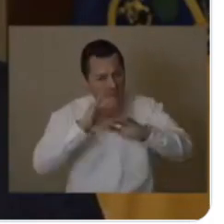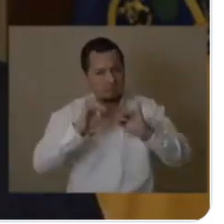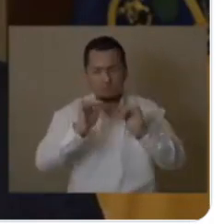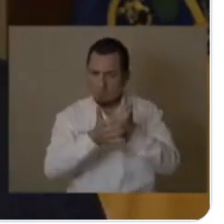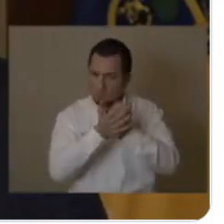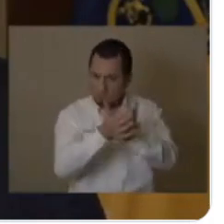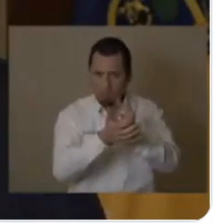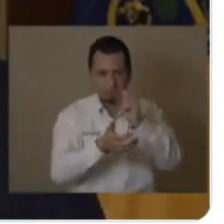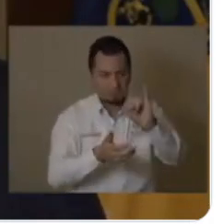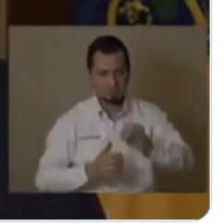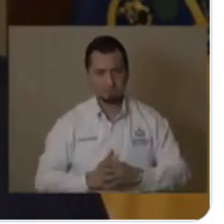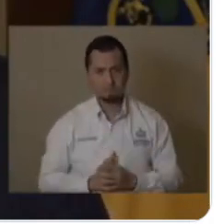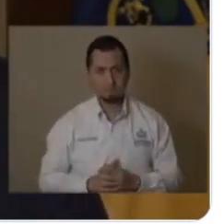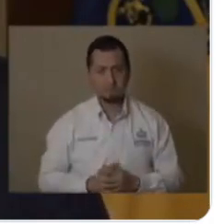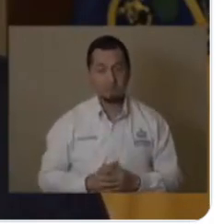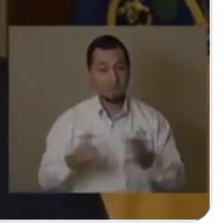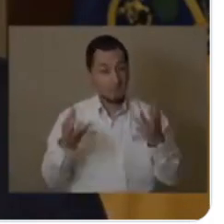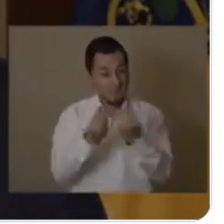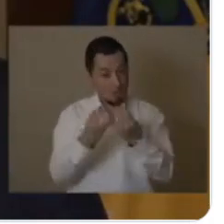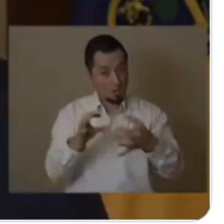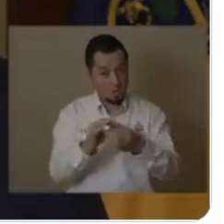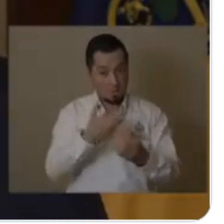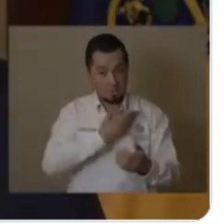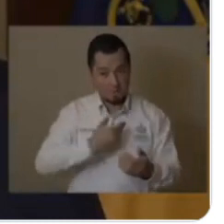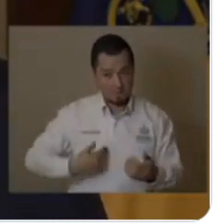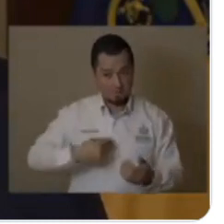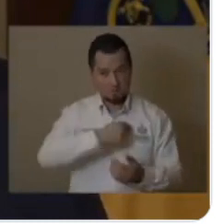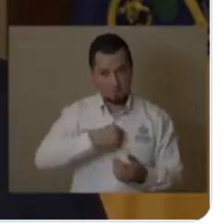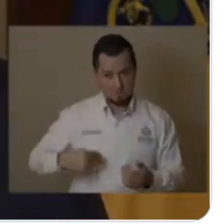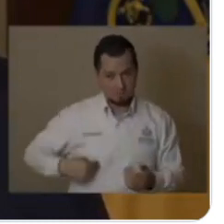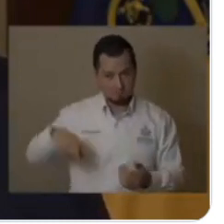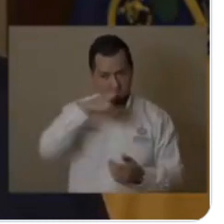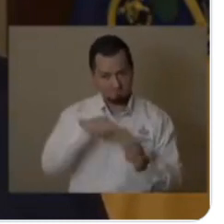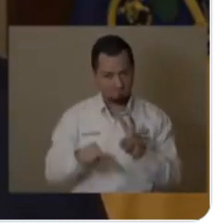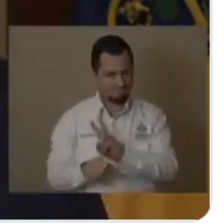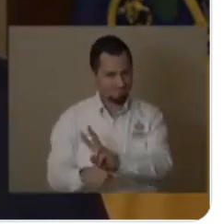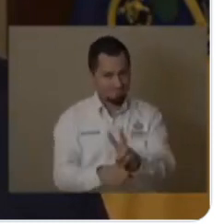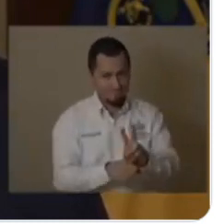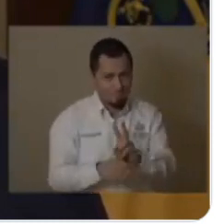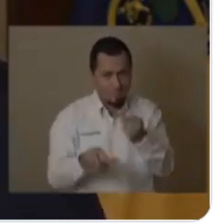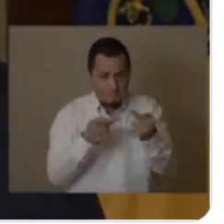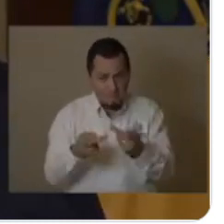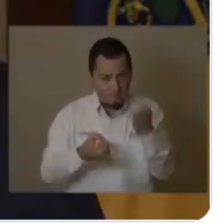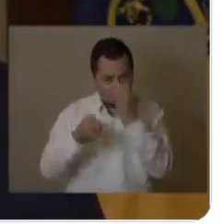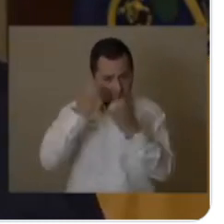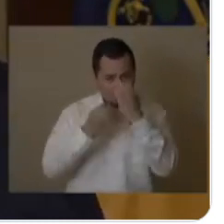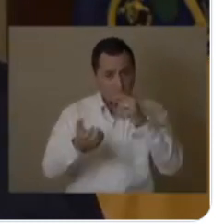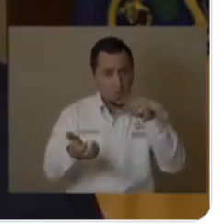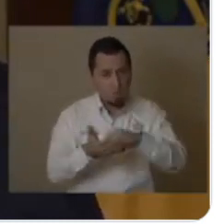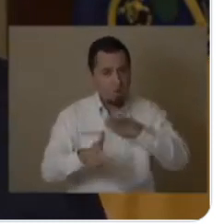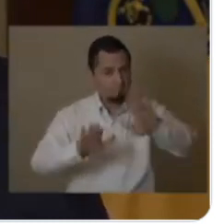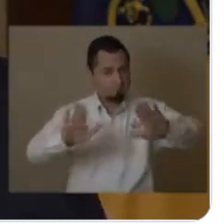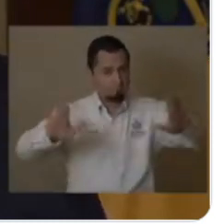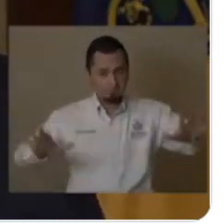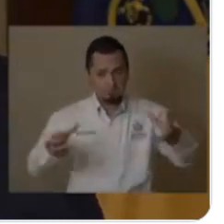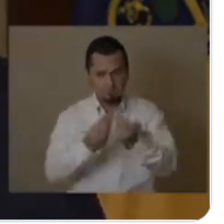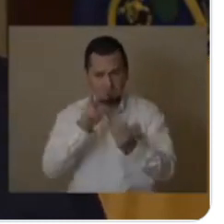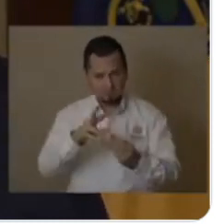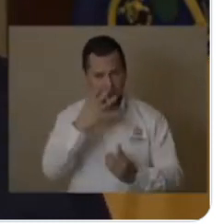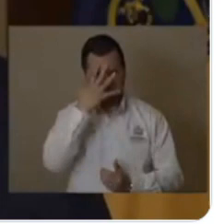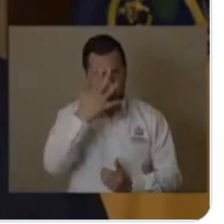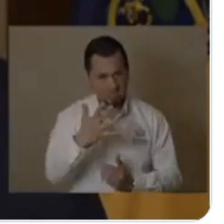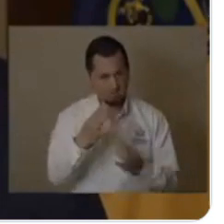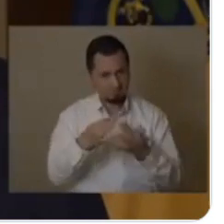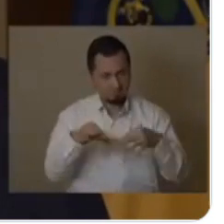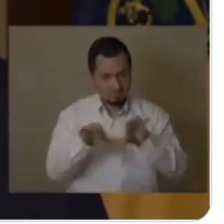vulnerabilidad económica, que por cierto, hoy mismo se han empezado a implementar, para proteger el empleo de las micro y pequeñas empresas y para ayudar a